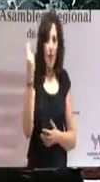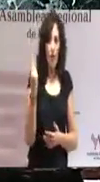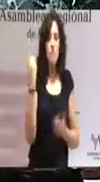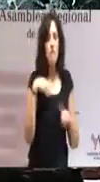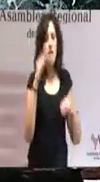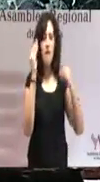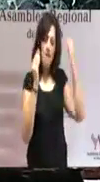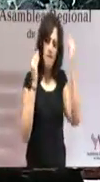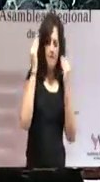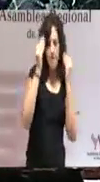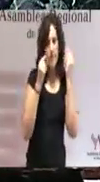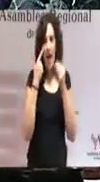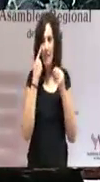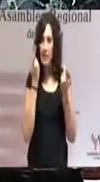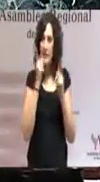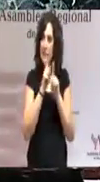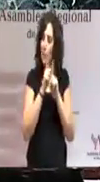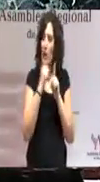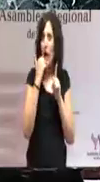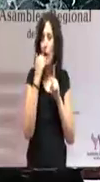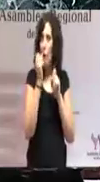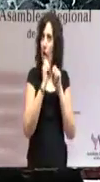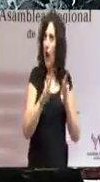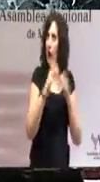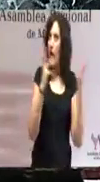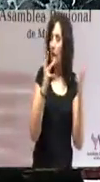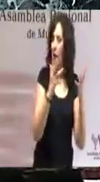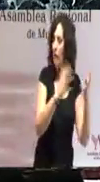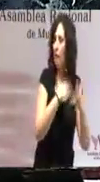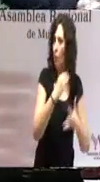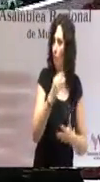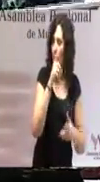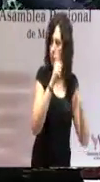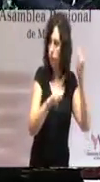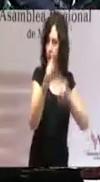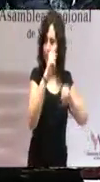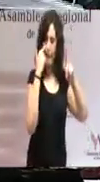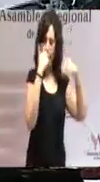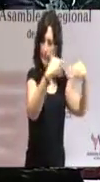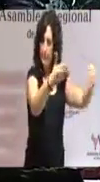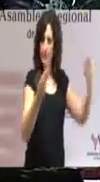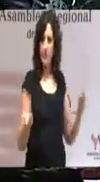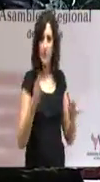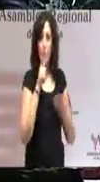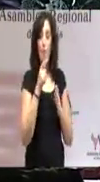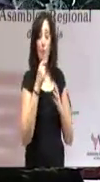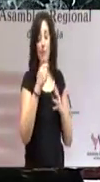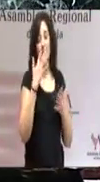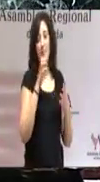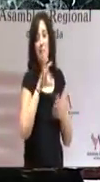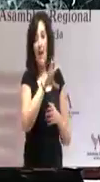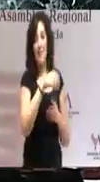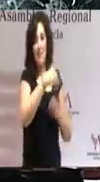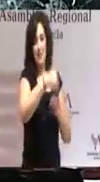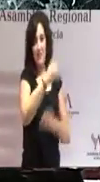a pensar en mayores consensos. Mire, esto dice El País. La mayoría de